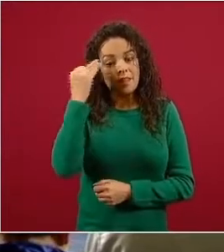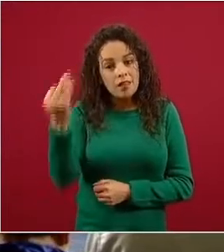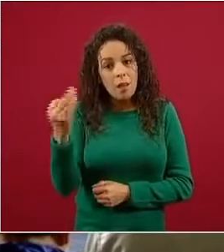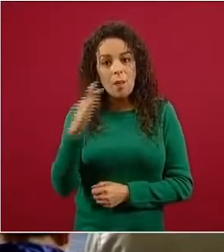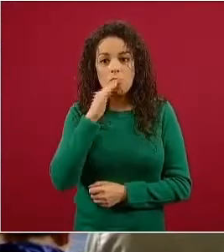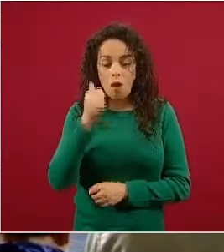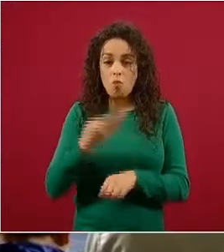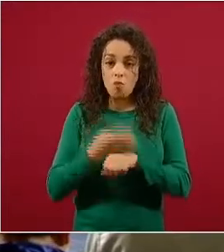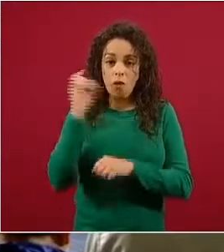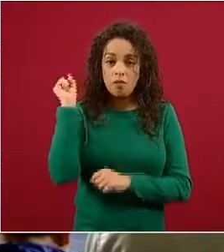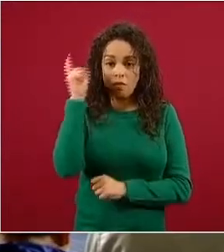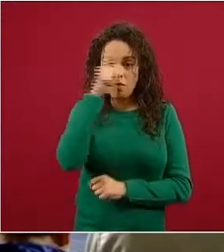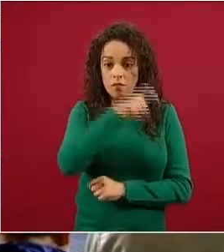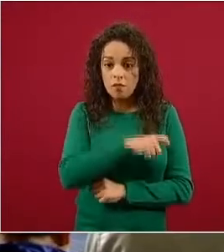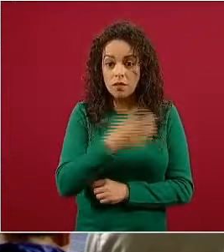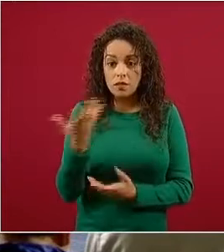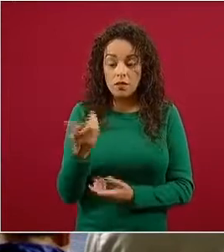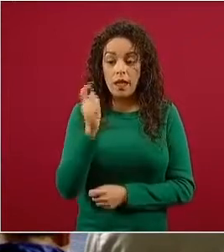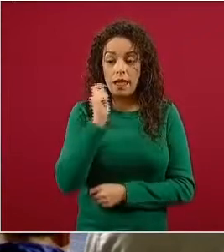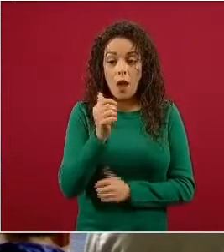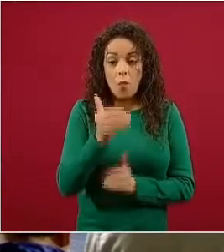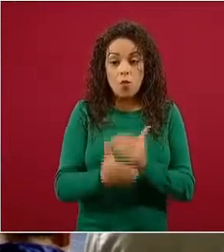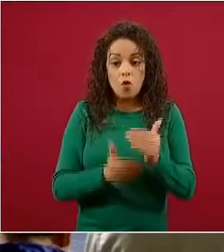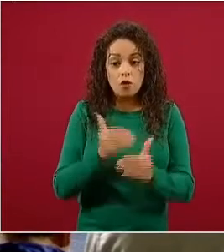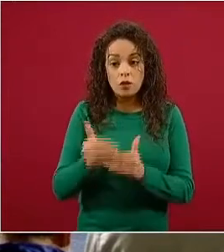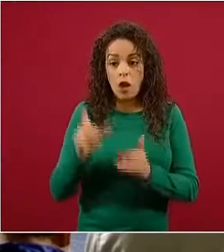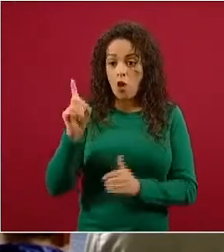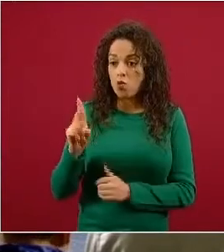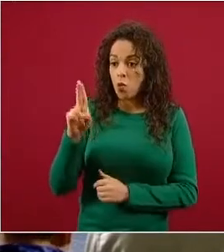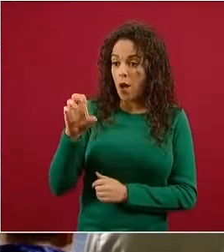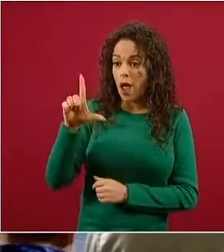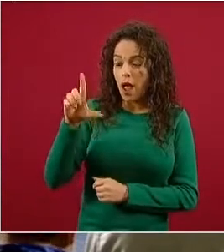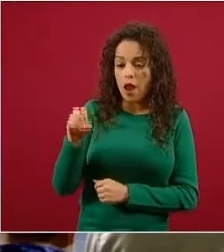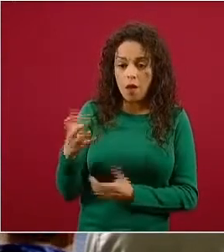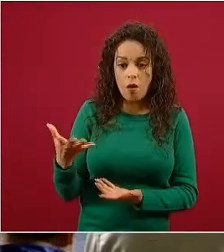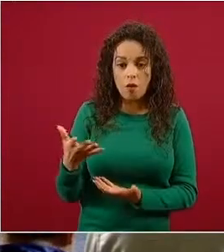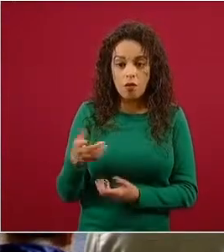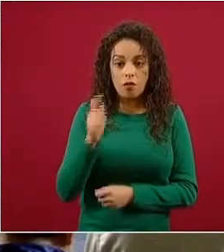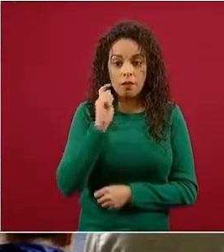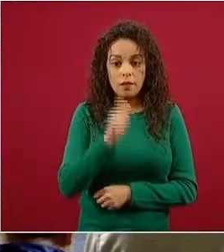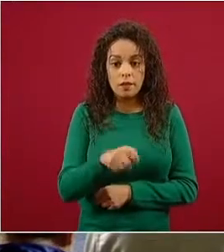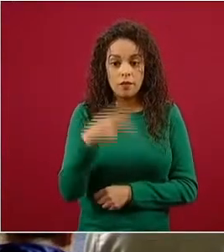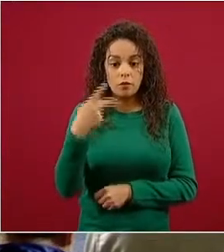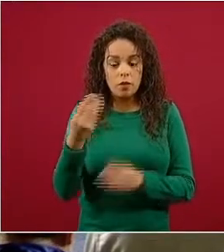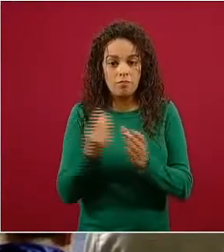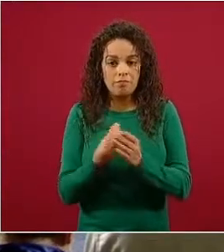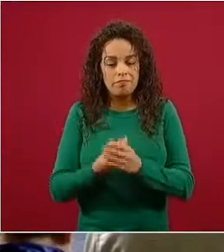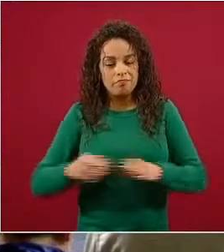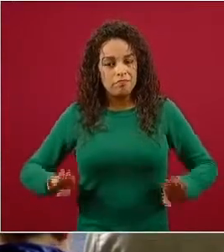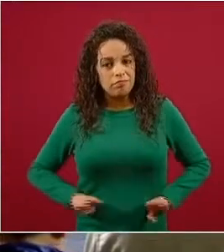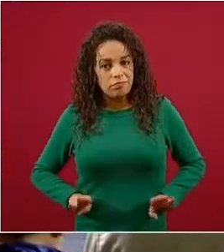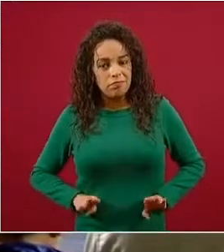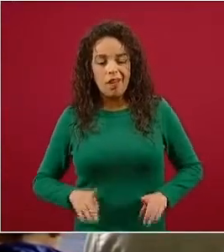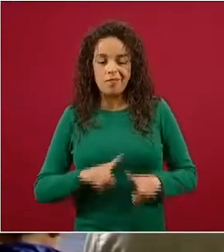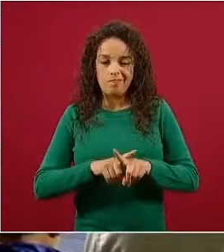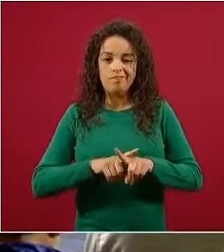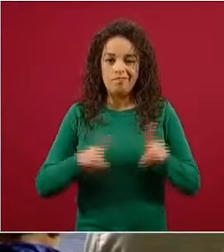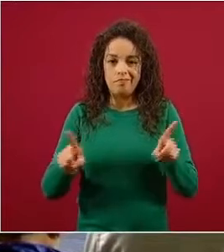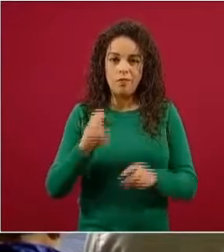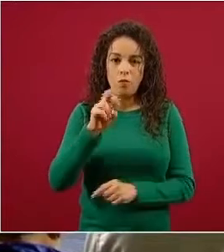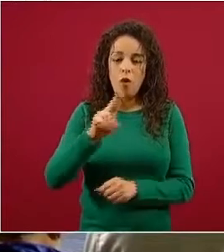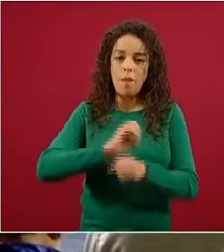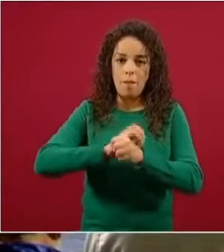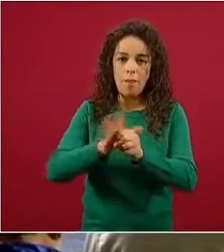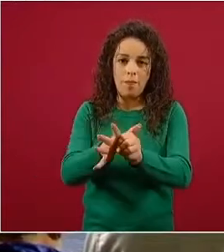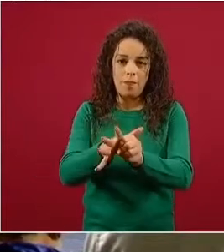estamos viendo que muchas personas en esta etapa de pandemia pueden pasar el duelo en el aislamiento. Sabemos que